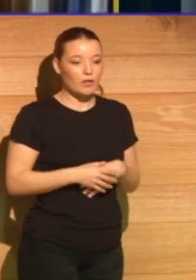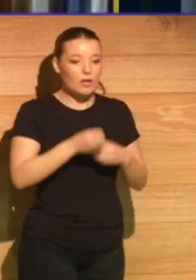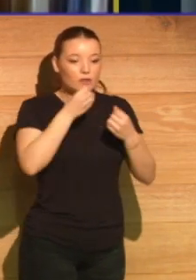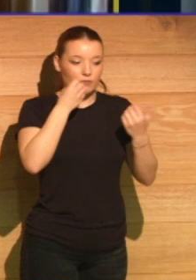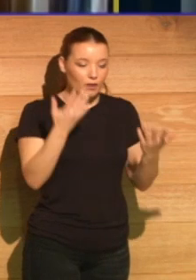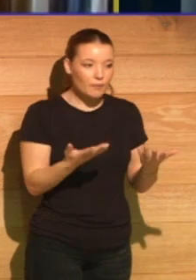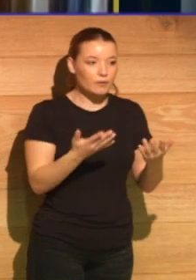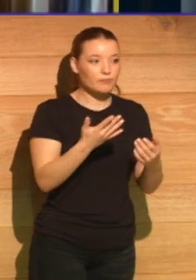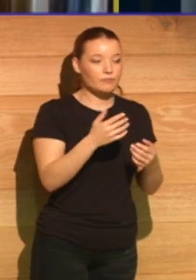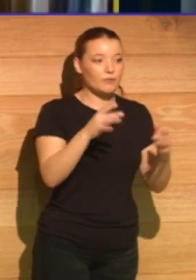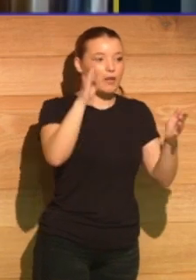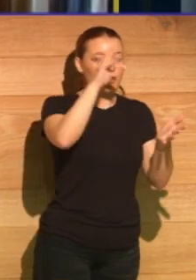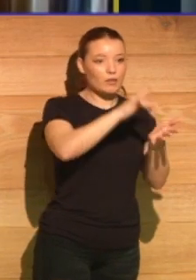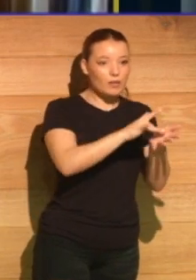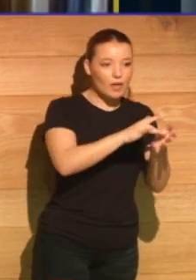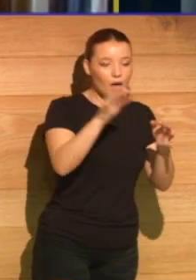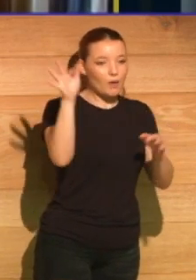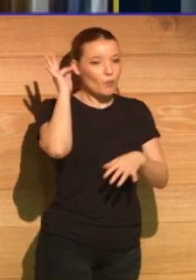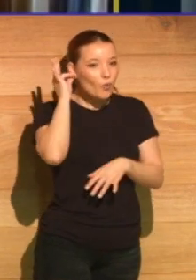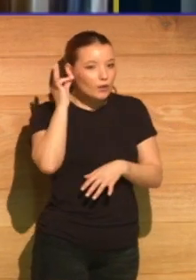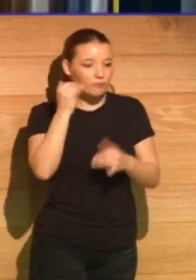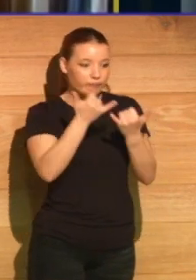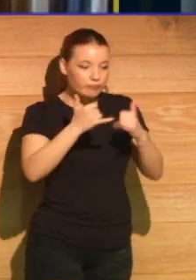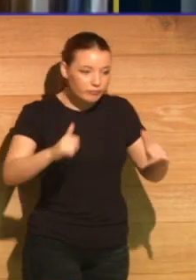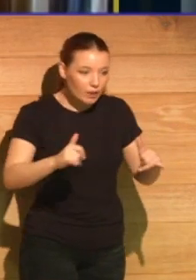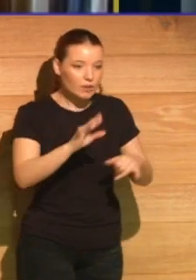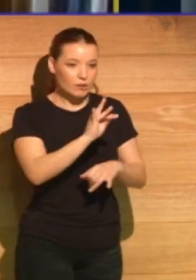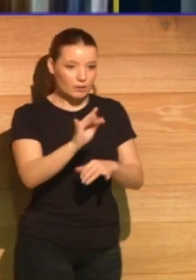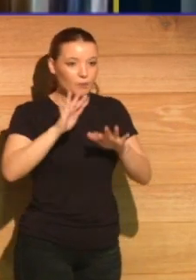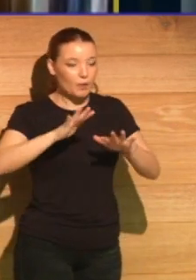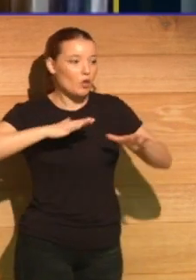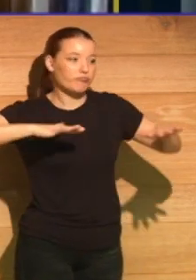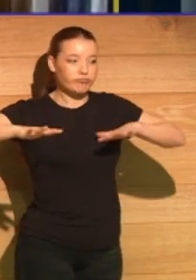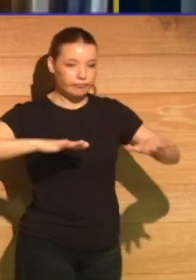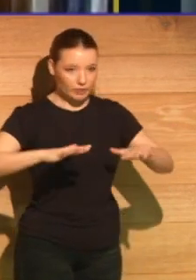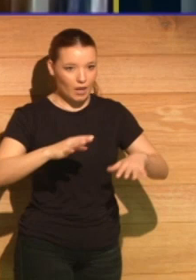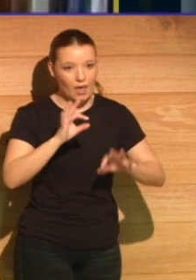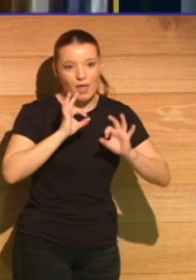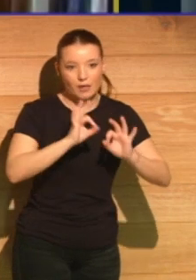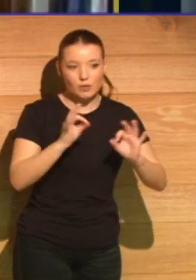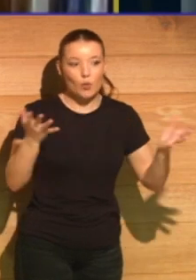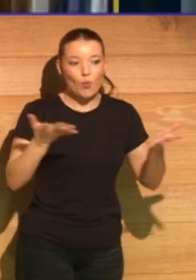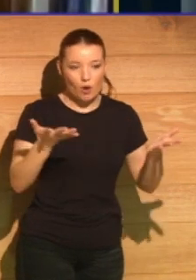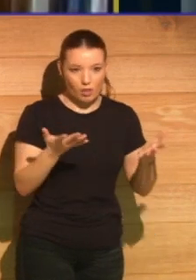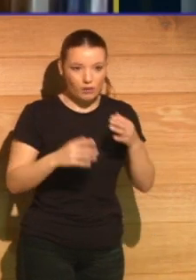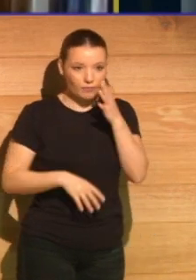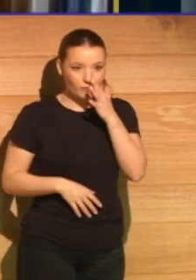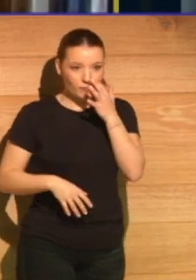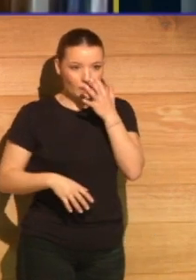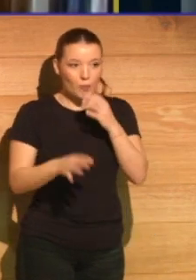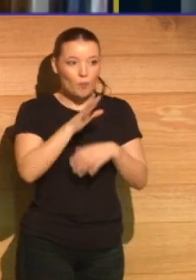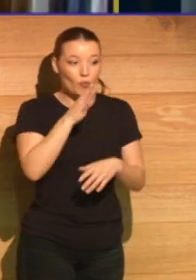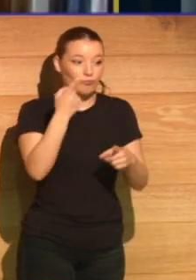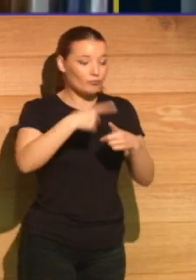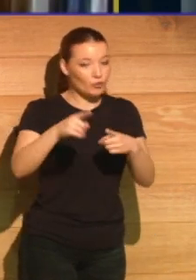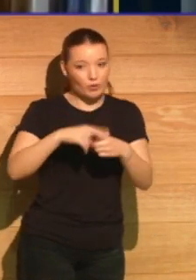se celebra el Día de la Mujer, pero es que es una alarma. Se está celebrando porque las cosas no son como como